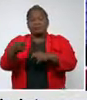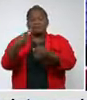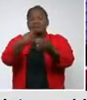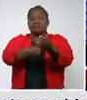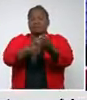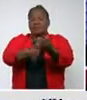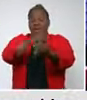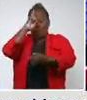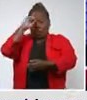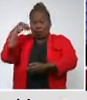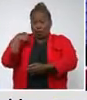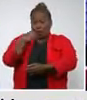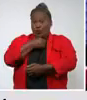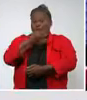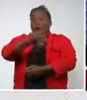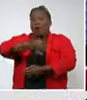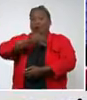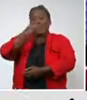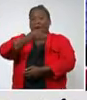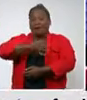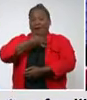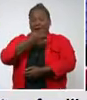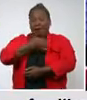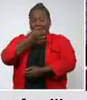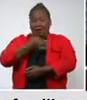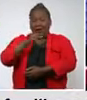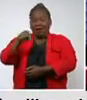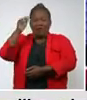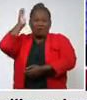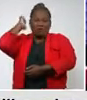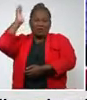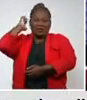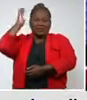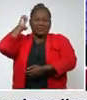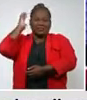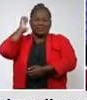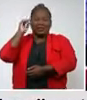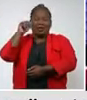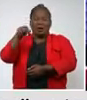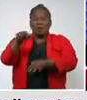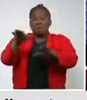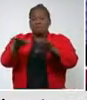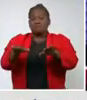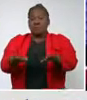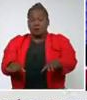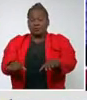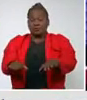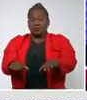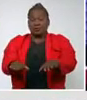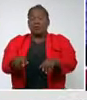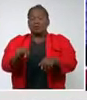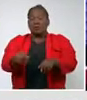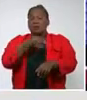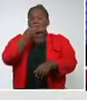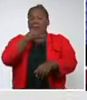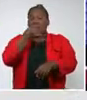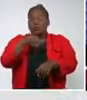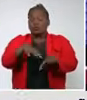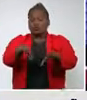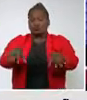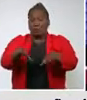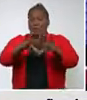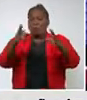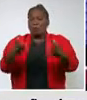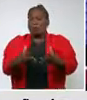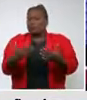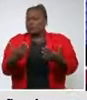Francisco Durán García pues nos comunica en esta conferencia de prensa. Vamos a una pausa y ponemos en contexto la situación epidemiológica del mundo a